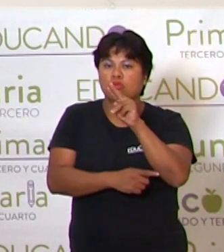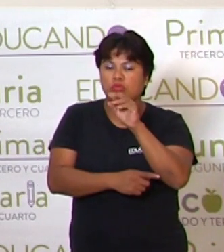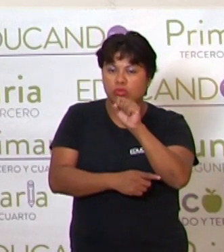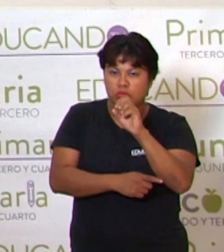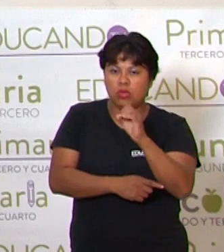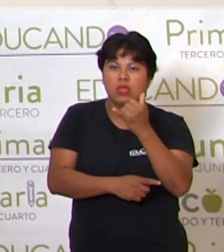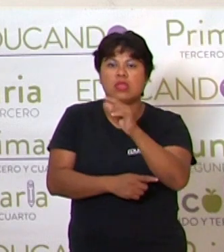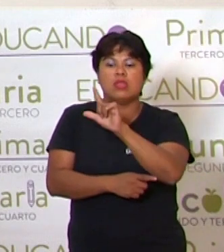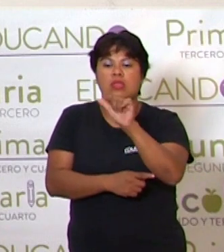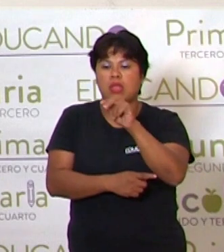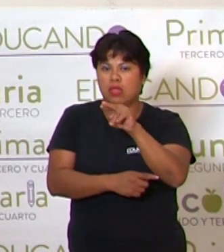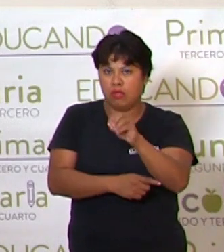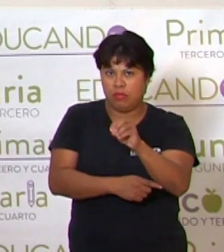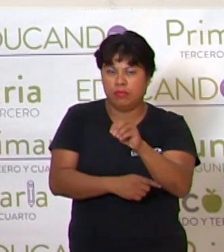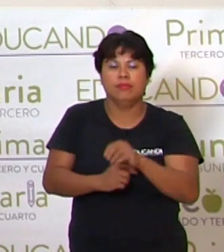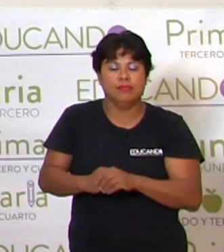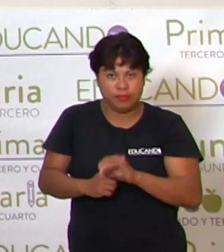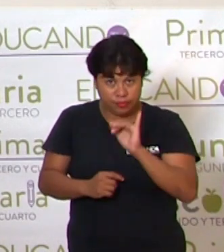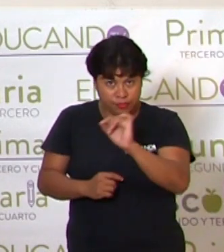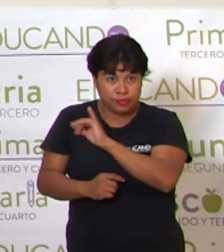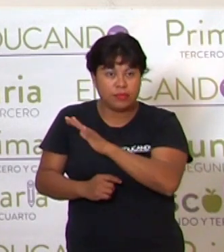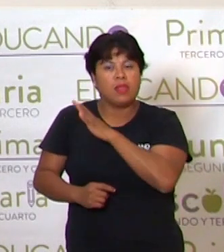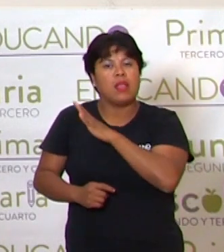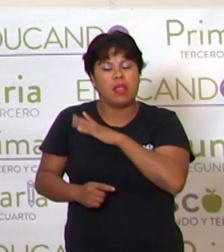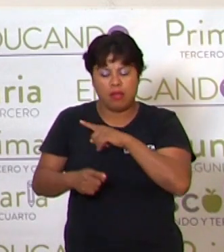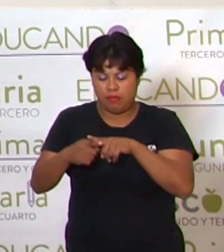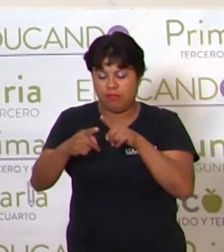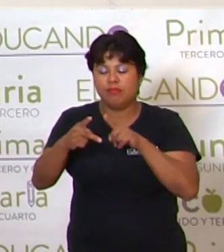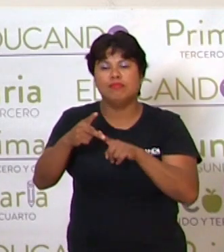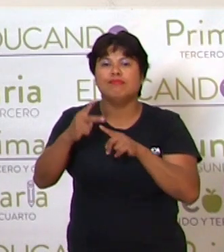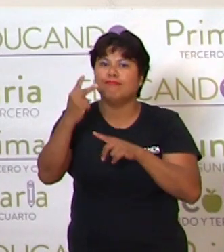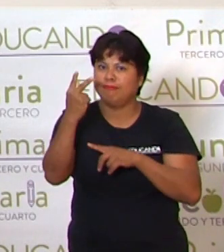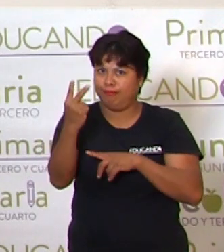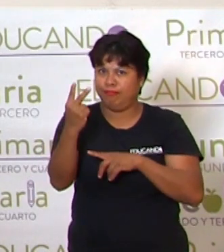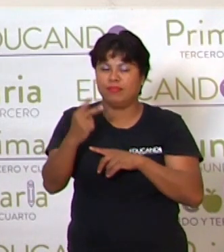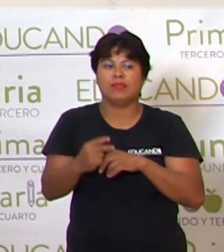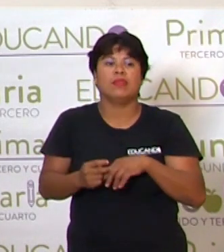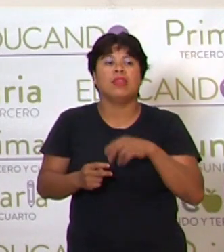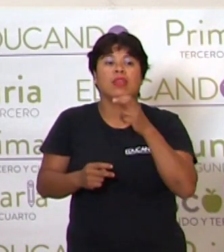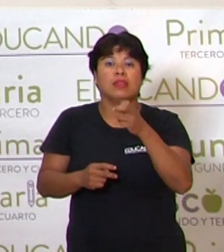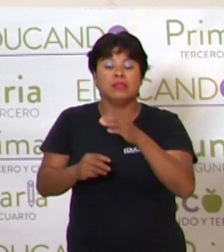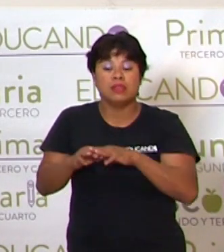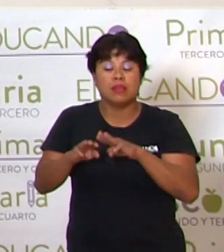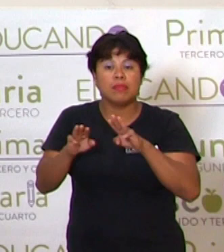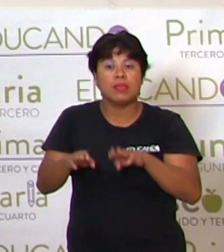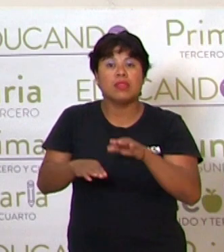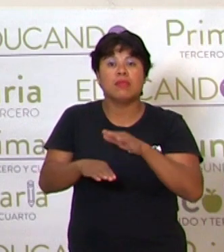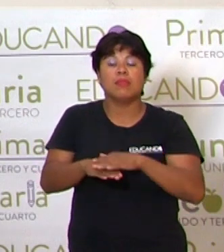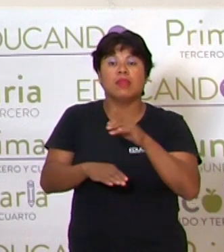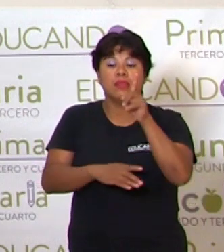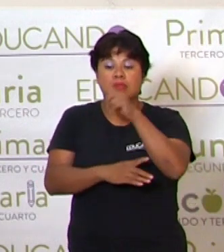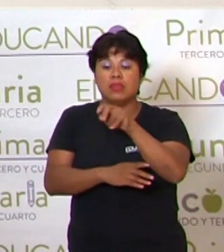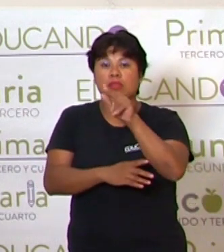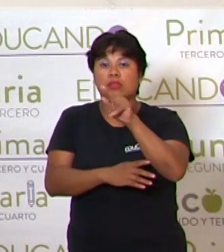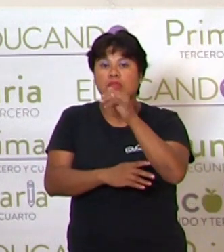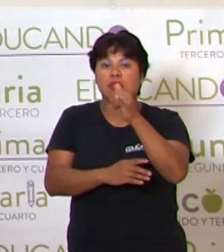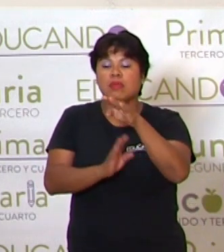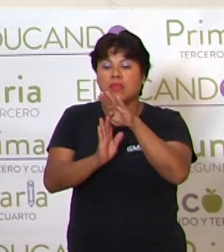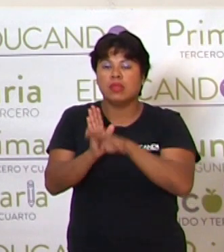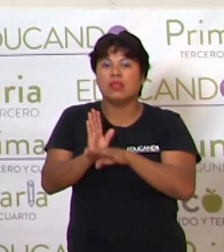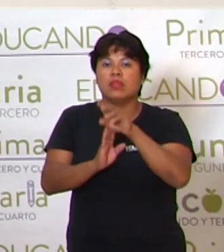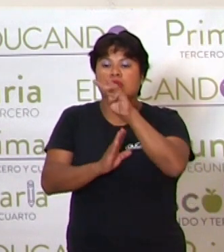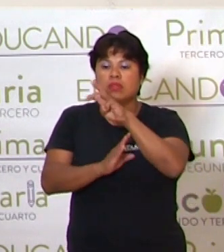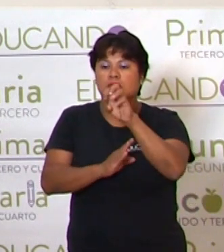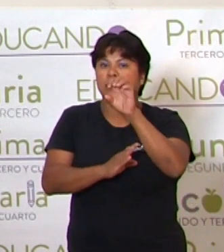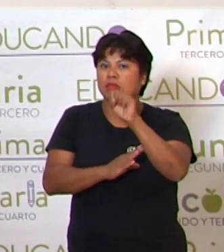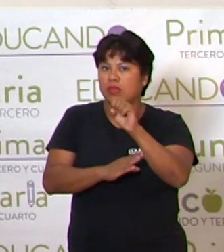llano. ¿Sí? Existen otros dos. El que mide más de 180 y menos de